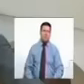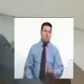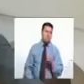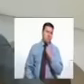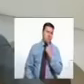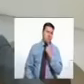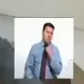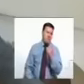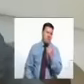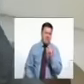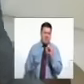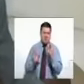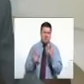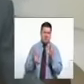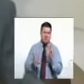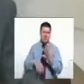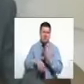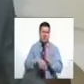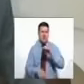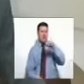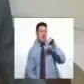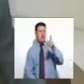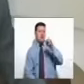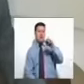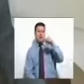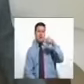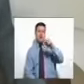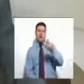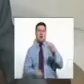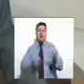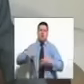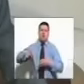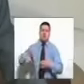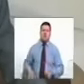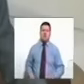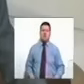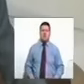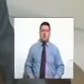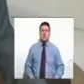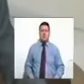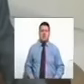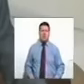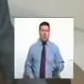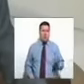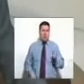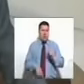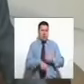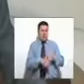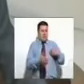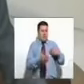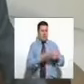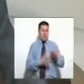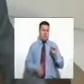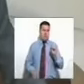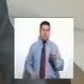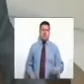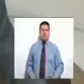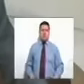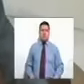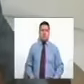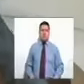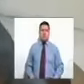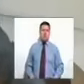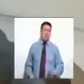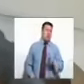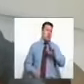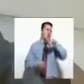Diría yo que en un acto de dignidad el doctor Miguel Peñalosa renunció. Duró muy poco, por eso. Y